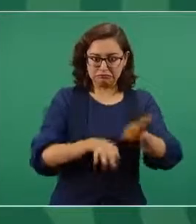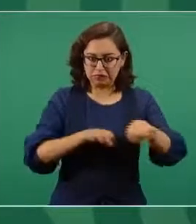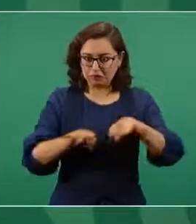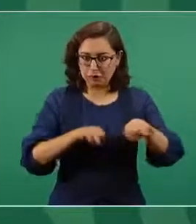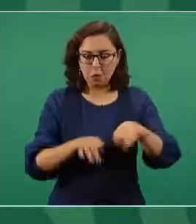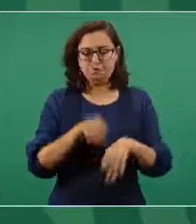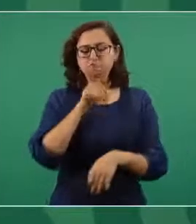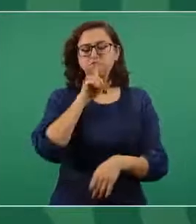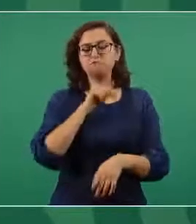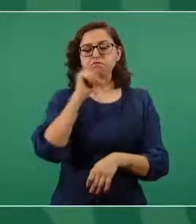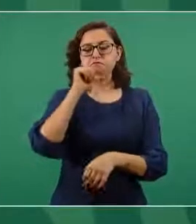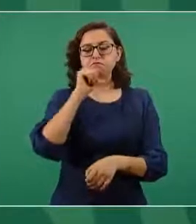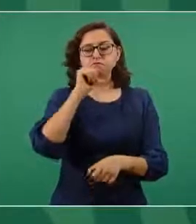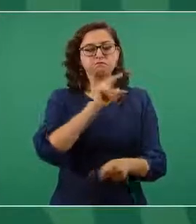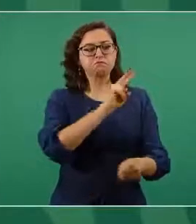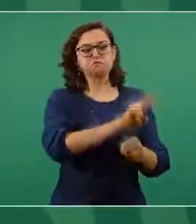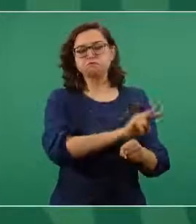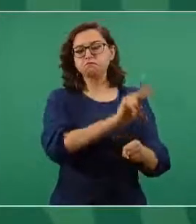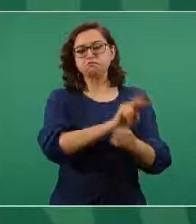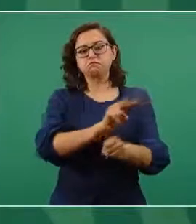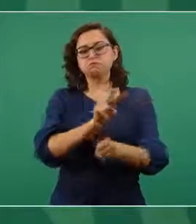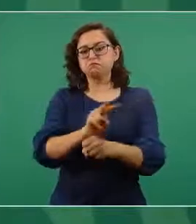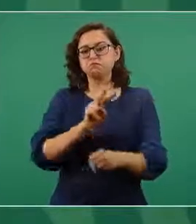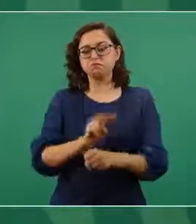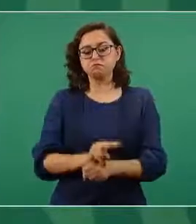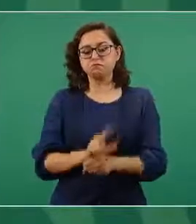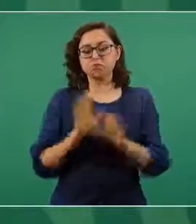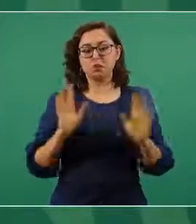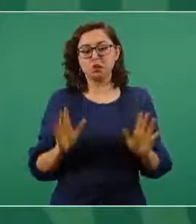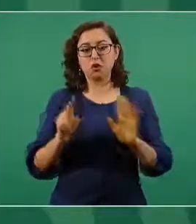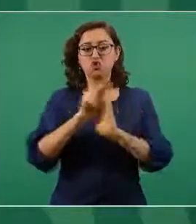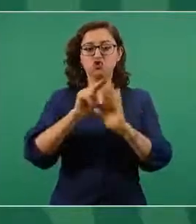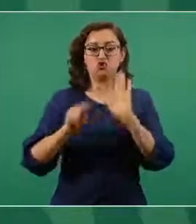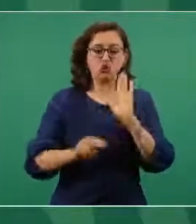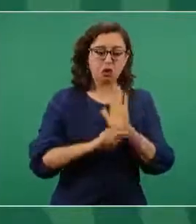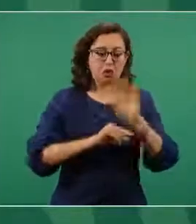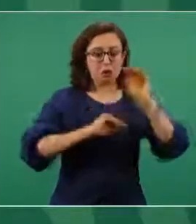regulan, están a cargo de la normatividad.